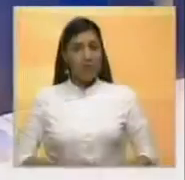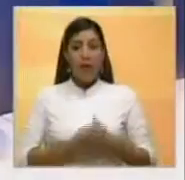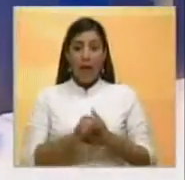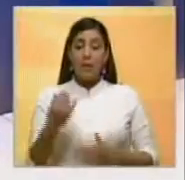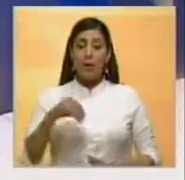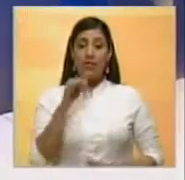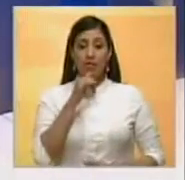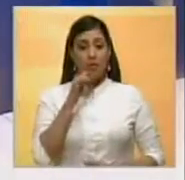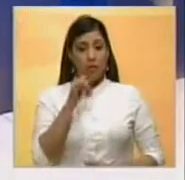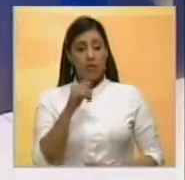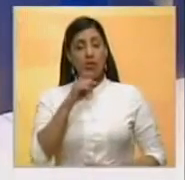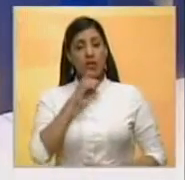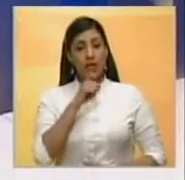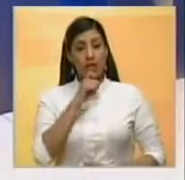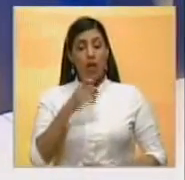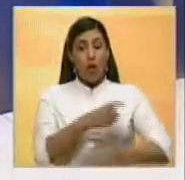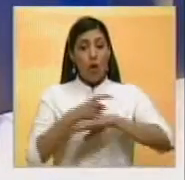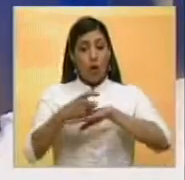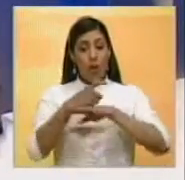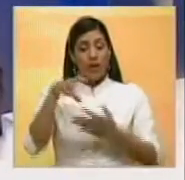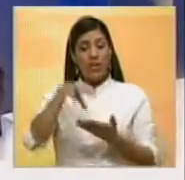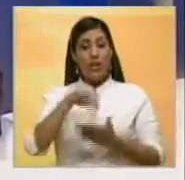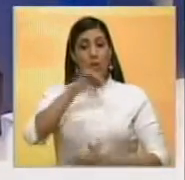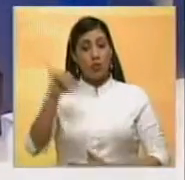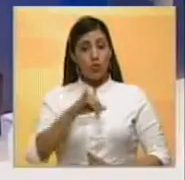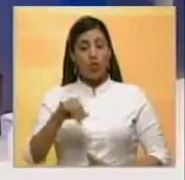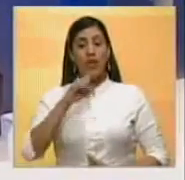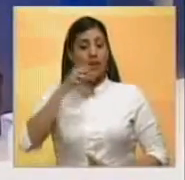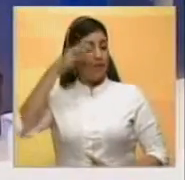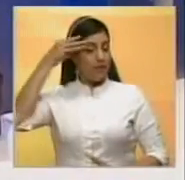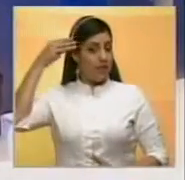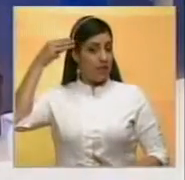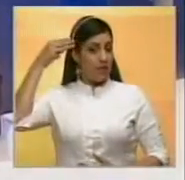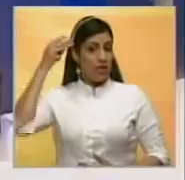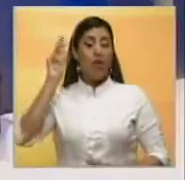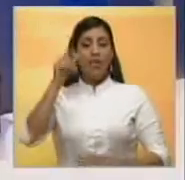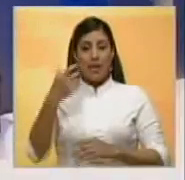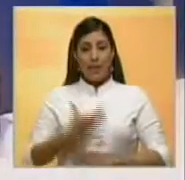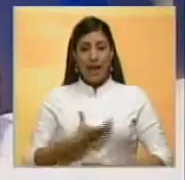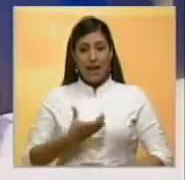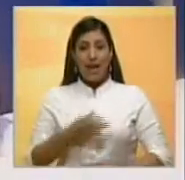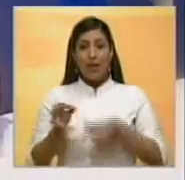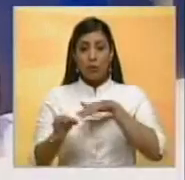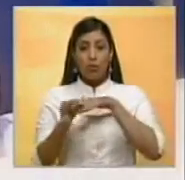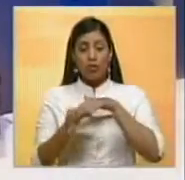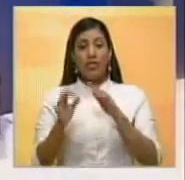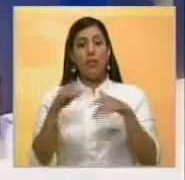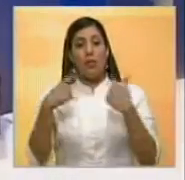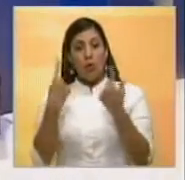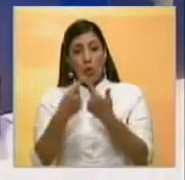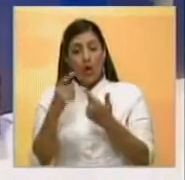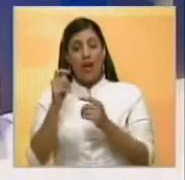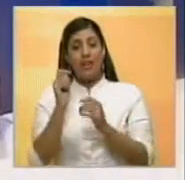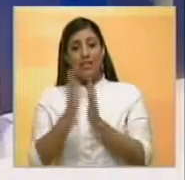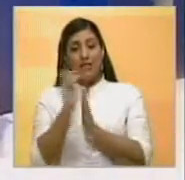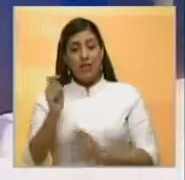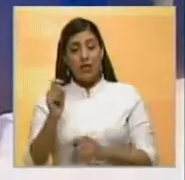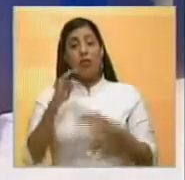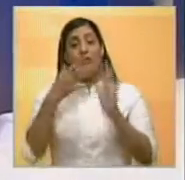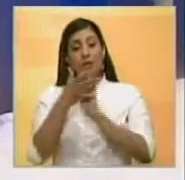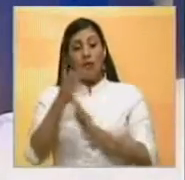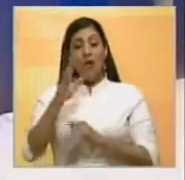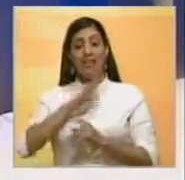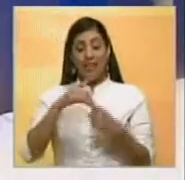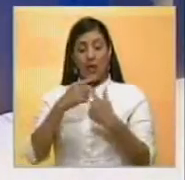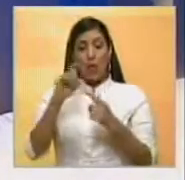Amigos, continuamos con las informaciones. El gobernador del estado Zulia, Francisco Arias Cárdenas, y el alcalde del municipio San Francisco, Omar Prieto, juramentaron